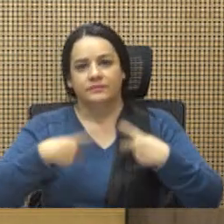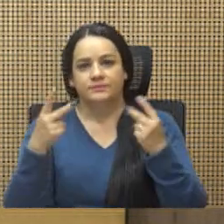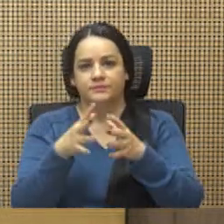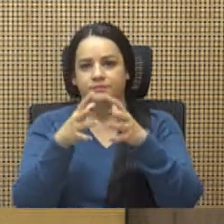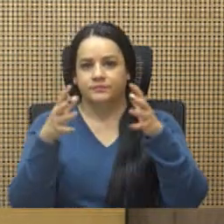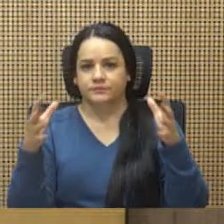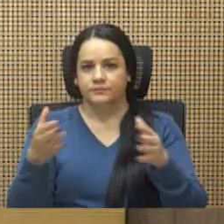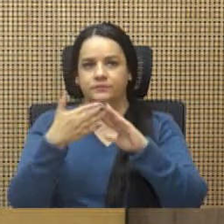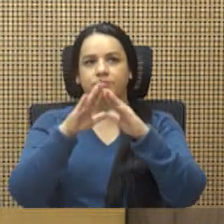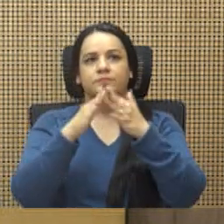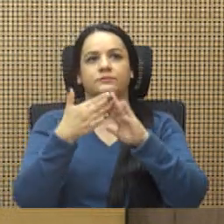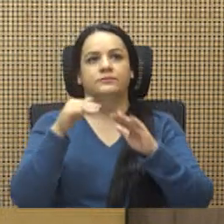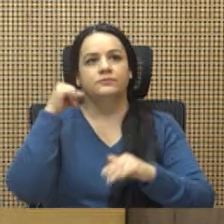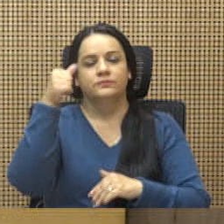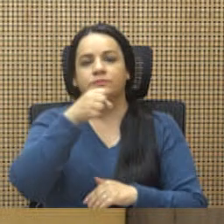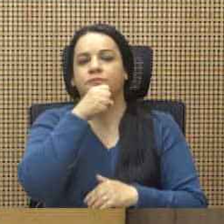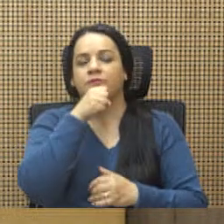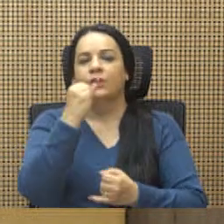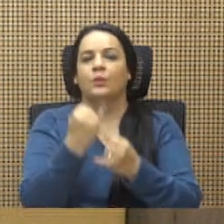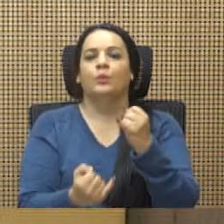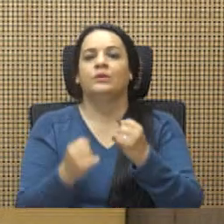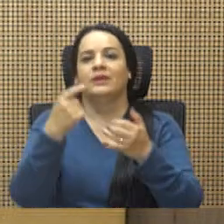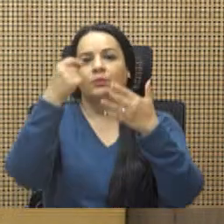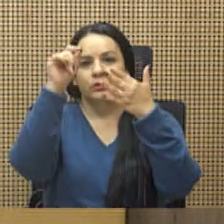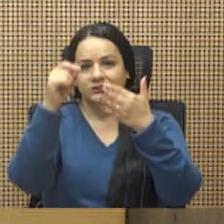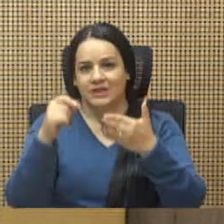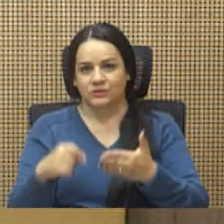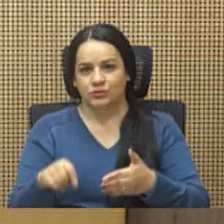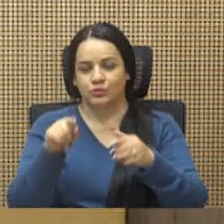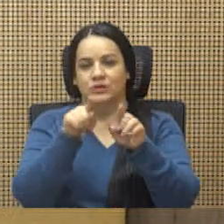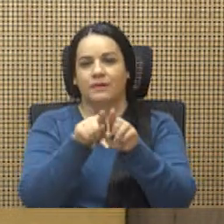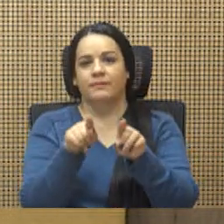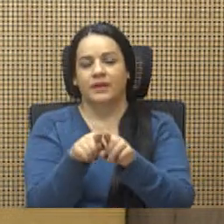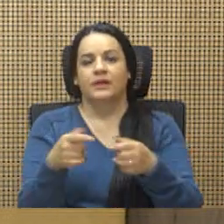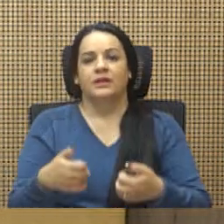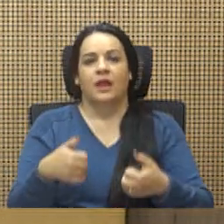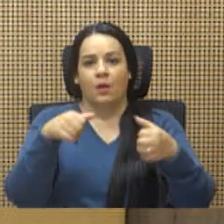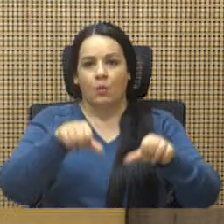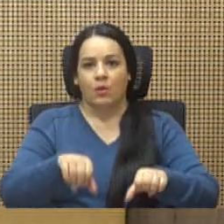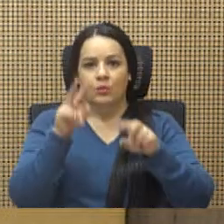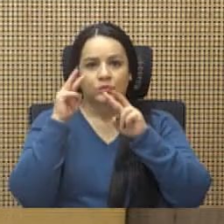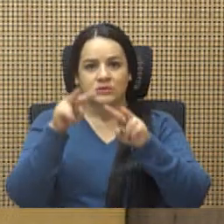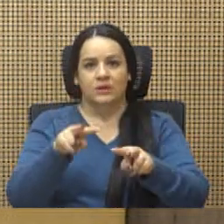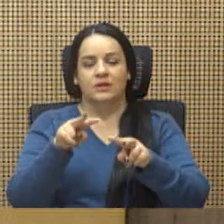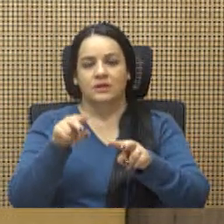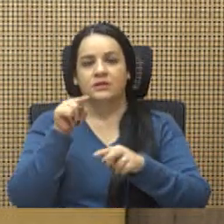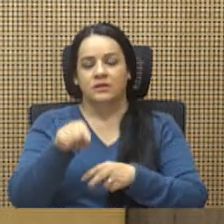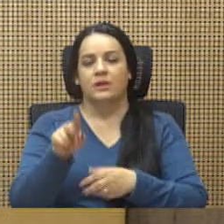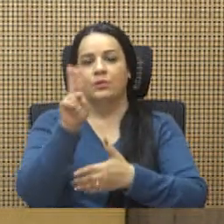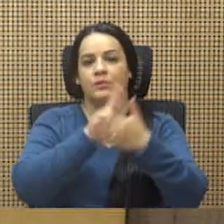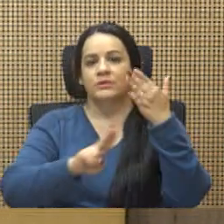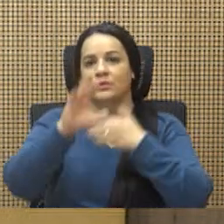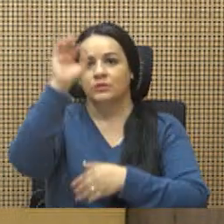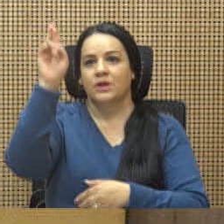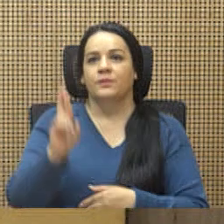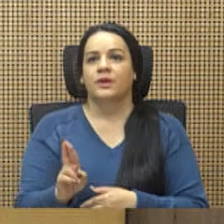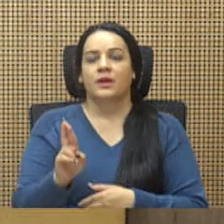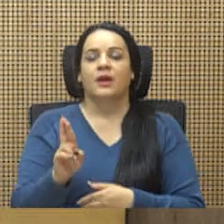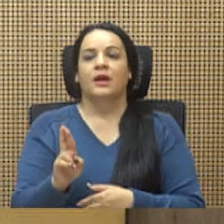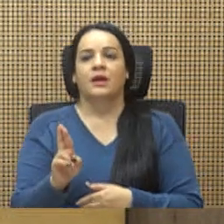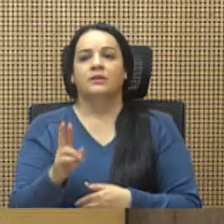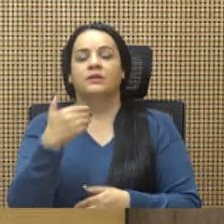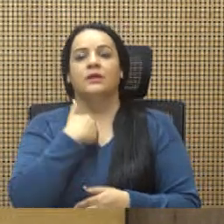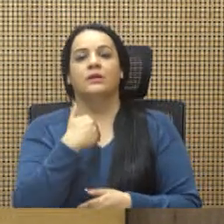población Este es el último censo e inclusive según el observatorio de la Universidad de Costa Rica eh